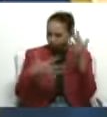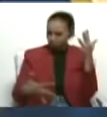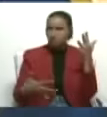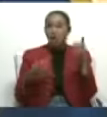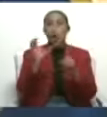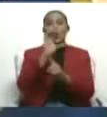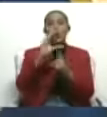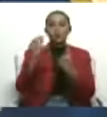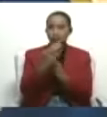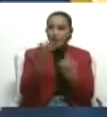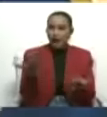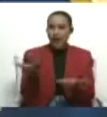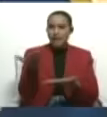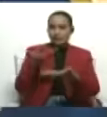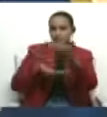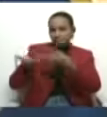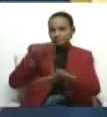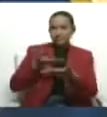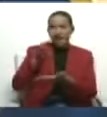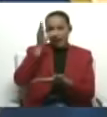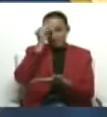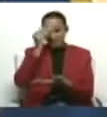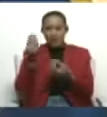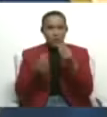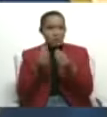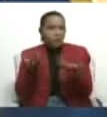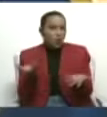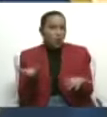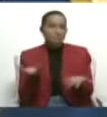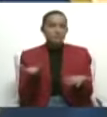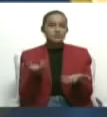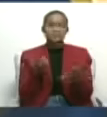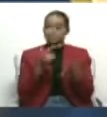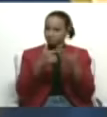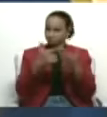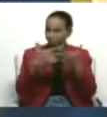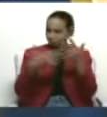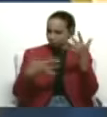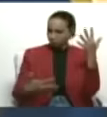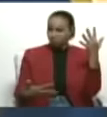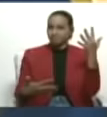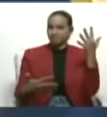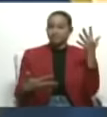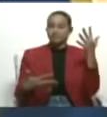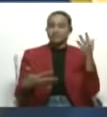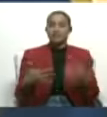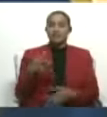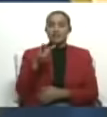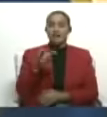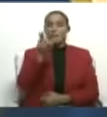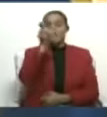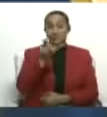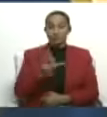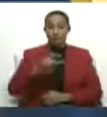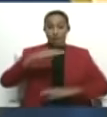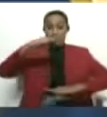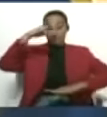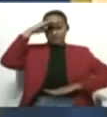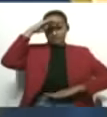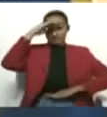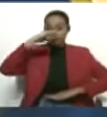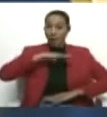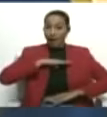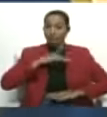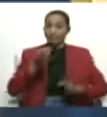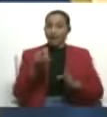Hoy muy contentos de poder inaugurar ese monumento al poeta Alexander Pushkin como símbolo de